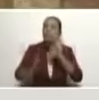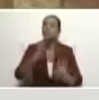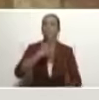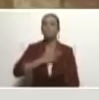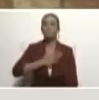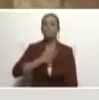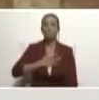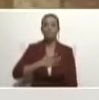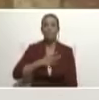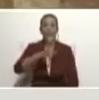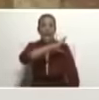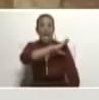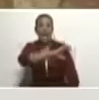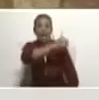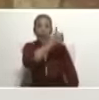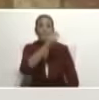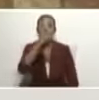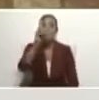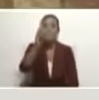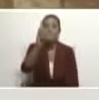General Padrino.